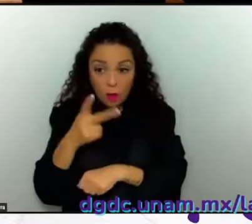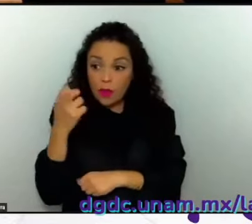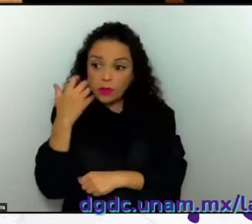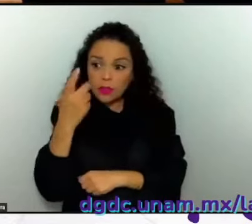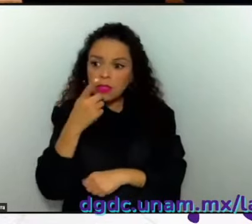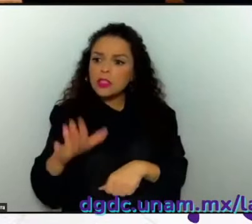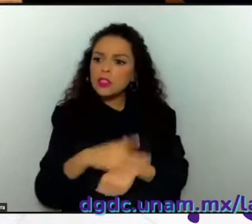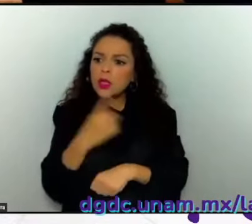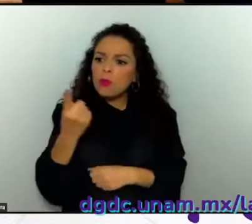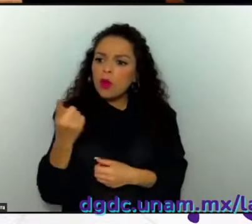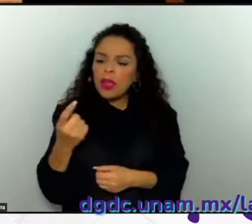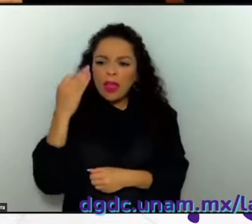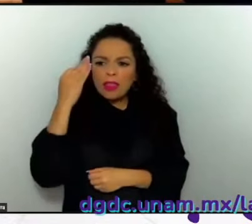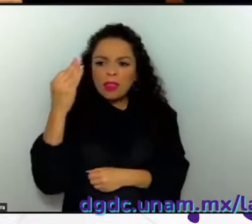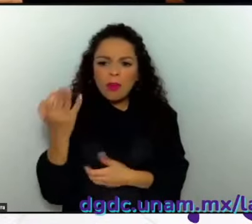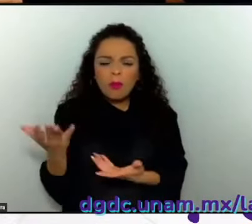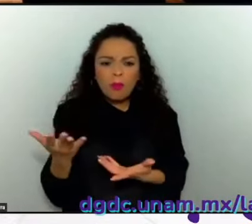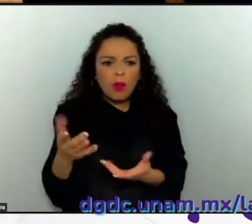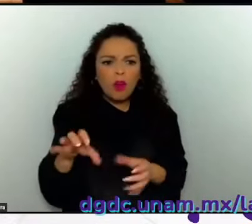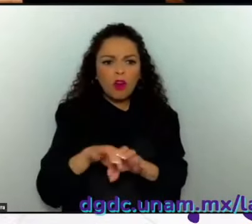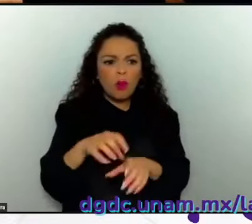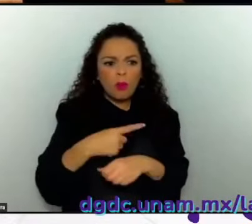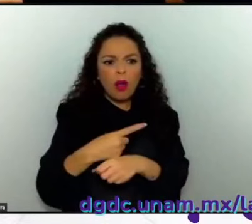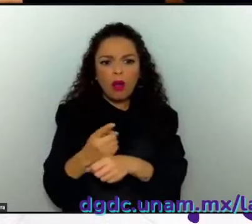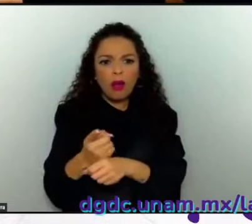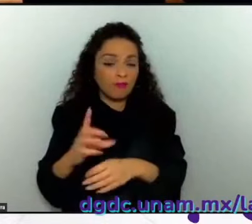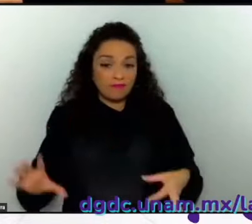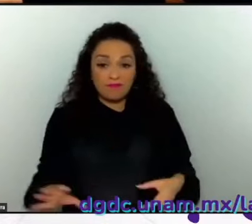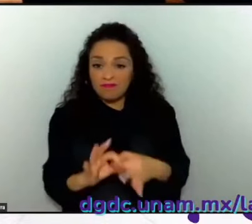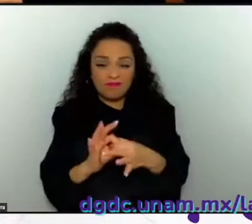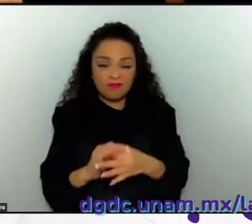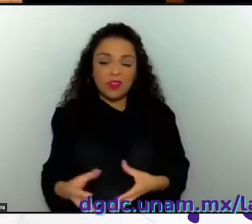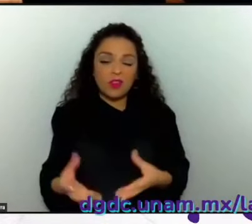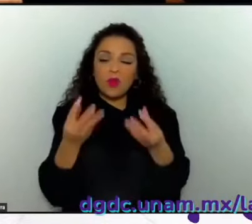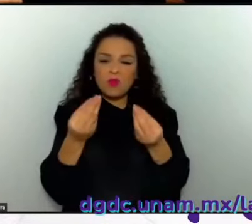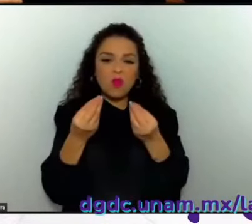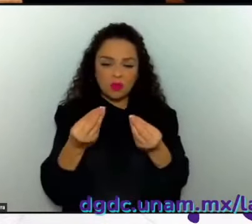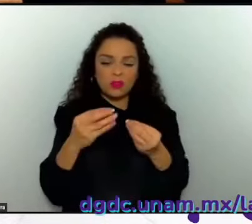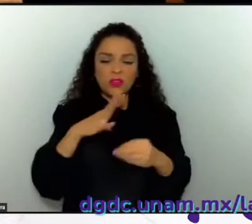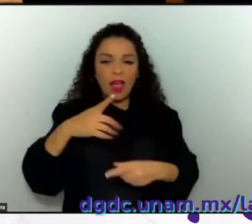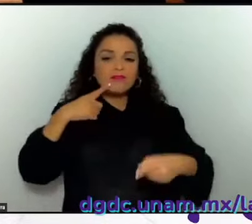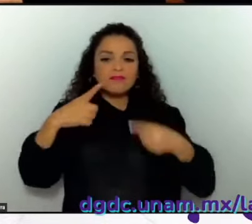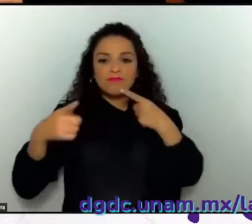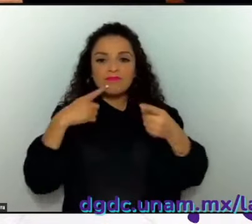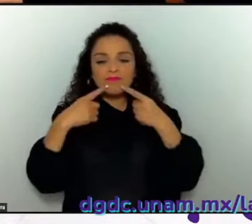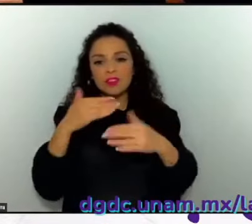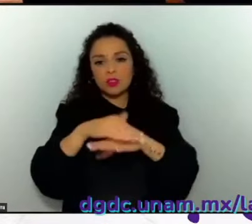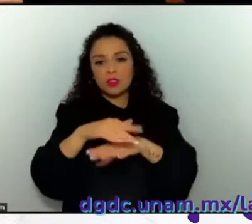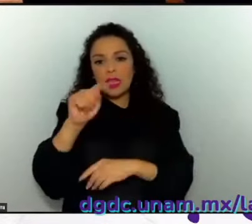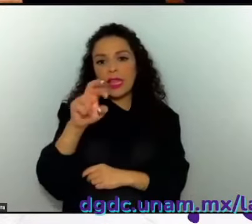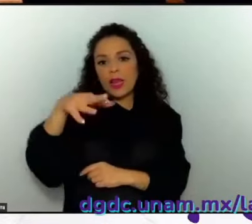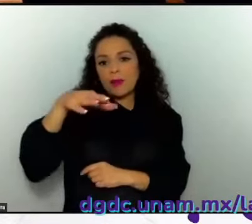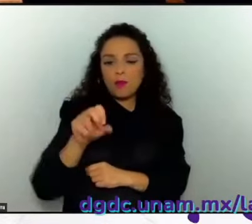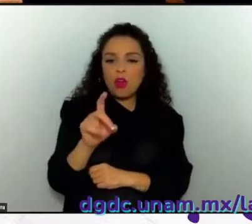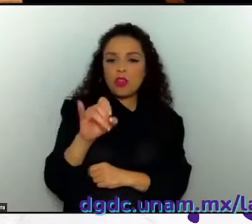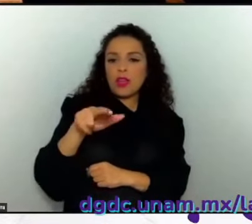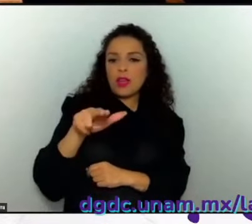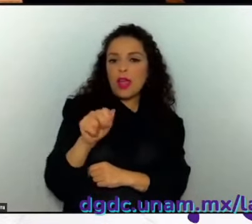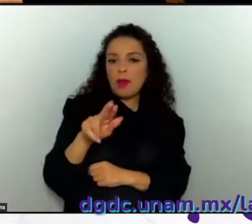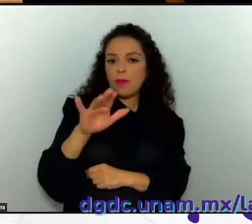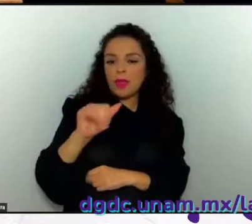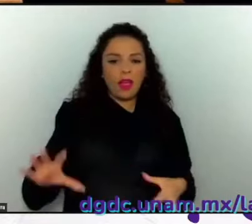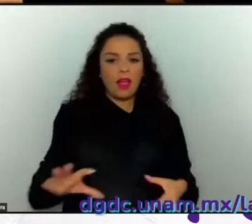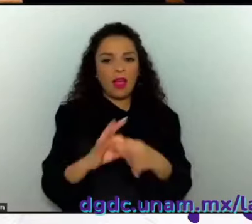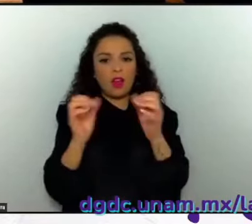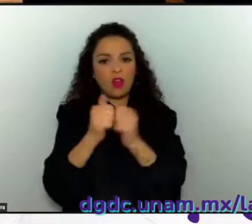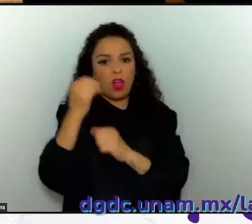transcurre tampoco a mí. Pero bueno. Hay también muchas discusiones en ese sentido, ¿no? De alrededor de la termodinámica, la flecha del tiempo. Pero sí, estrictamente por qué el